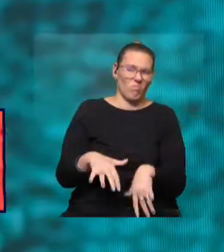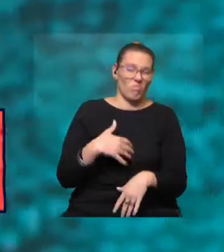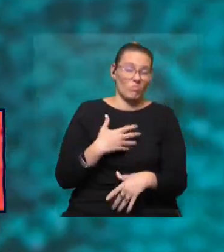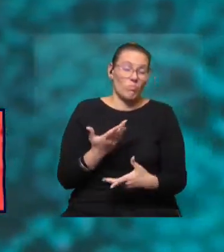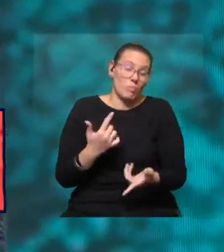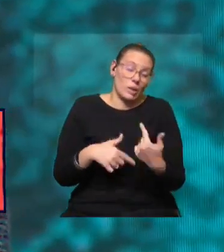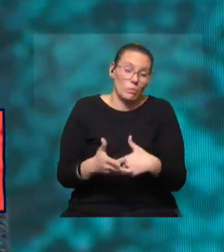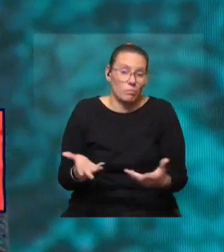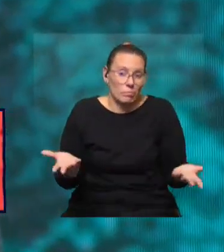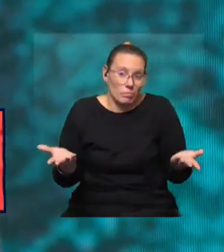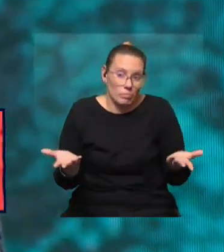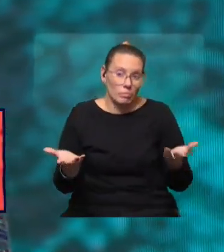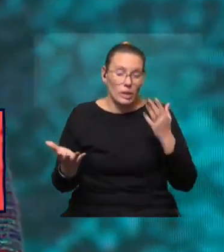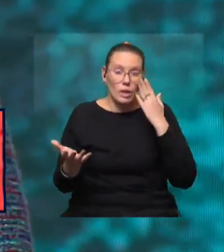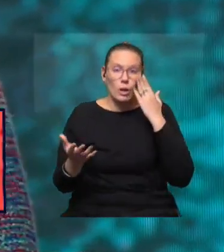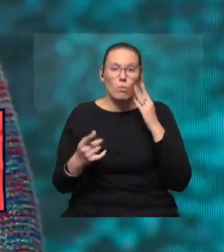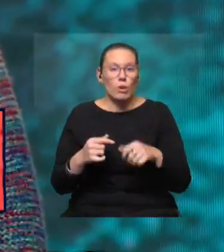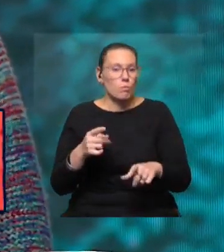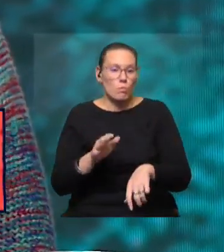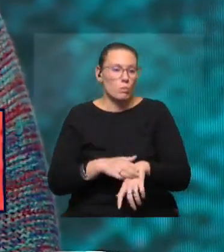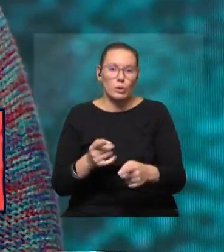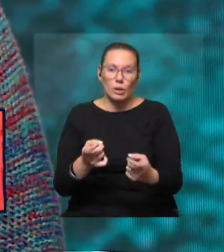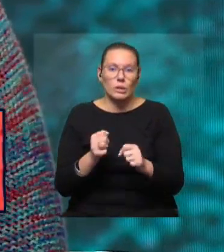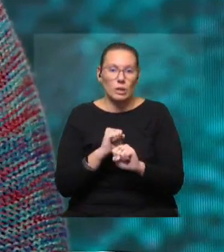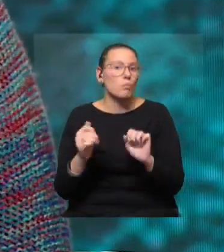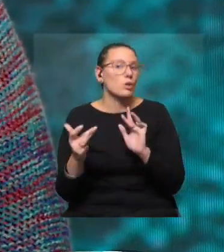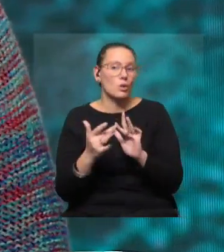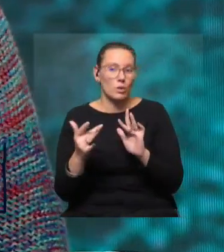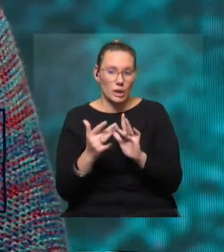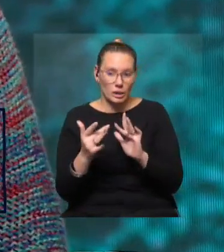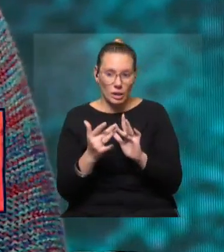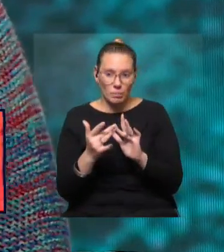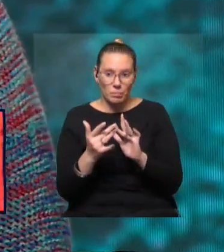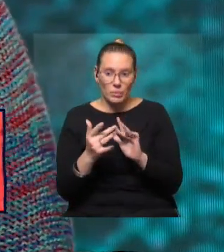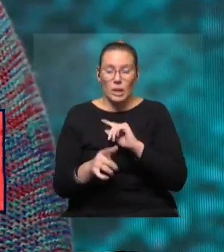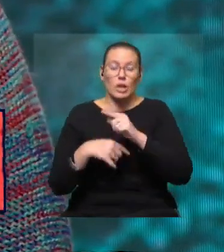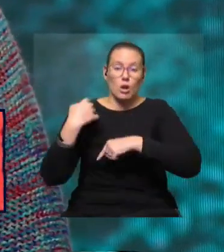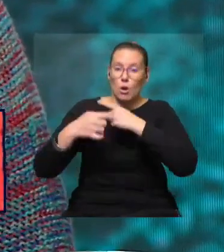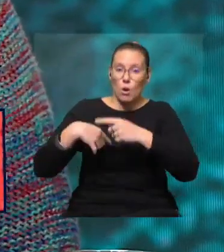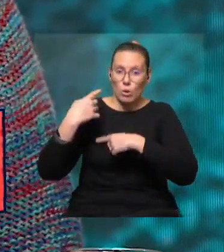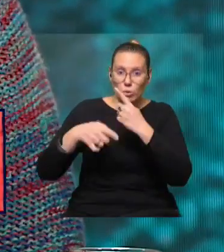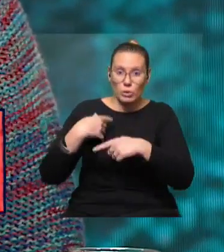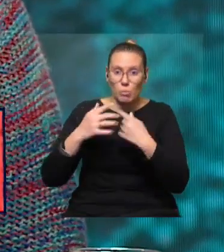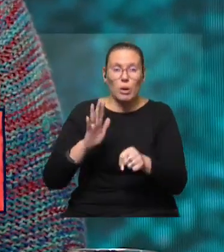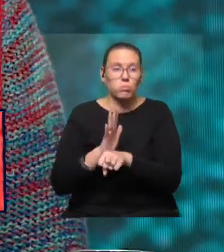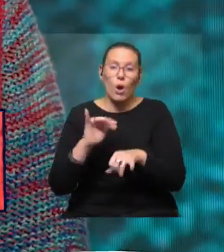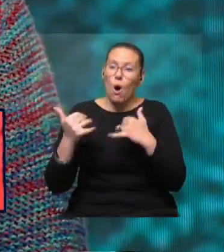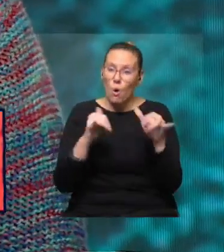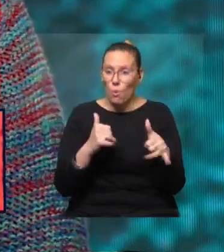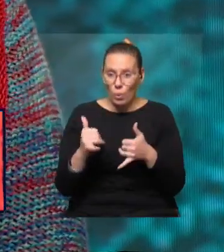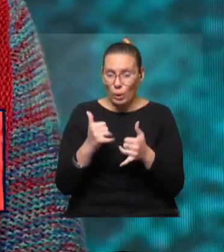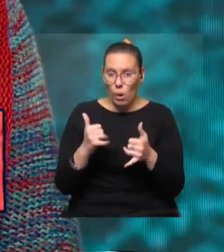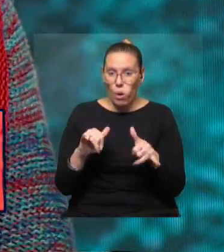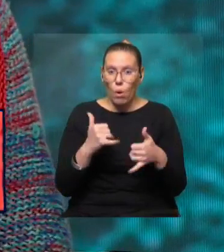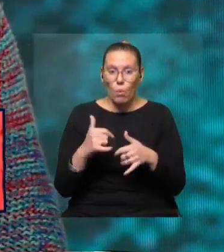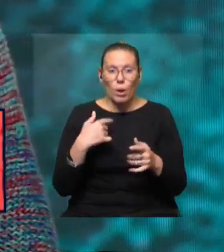Pero bueno fue una necesidad del momento de conectarme y después seguí porque fueron un juego era o sea